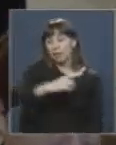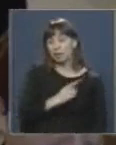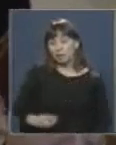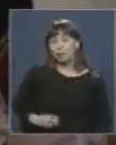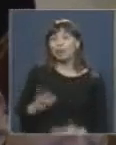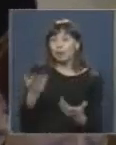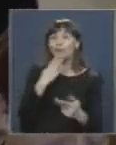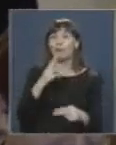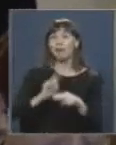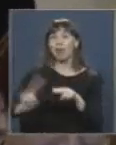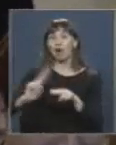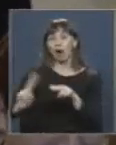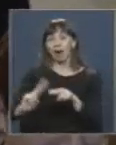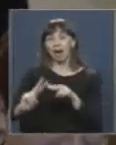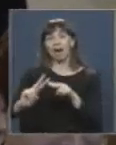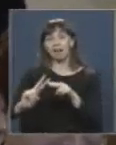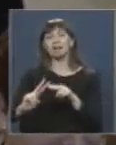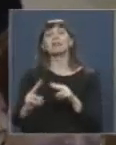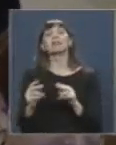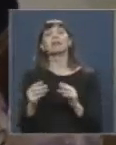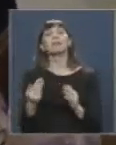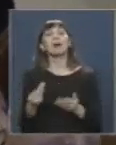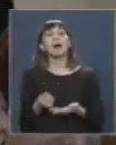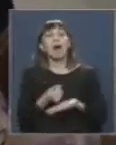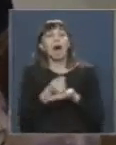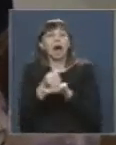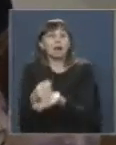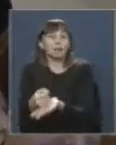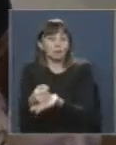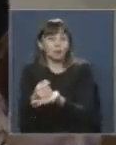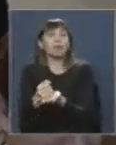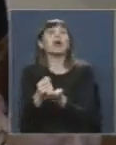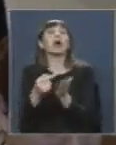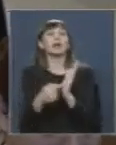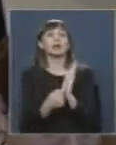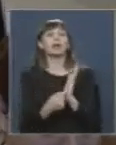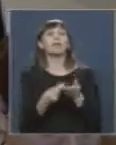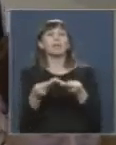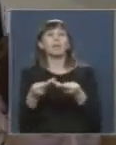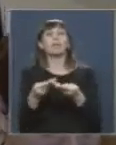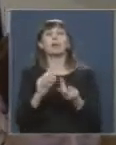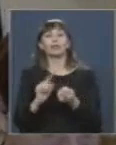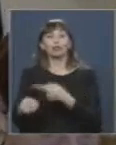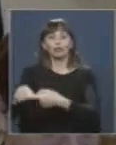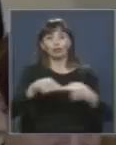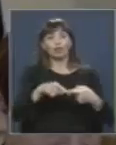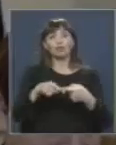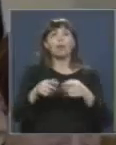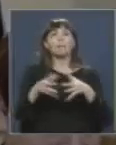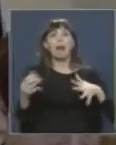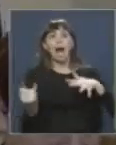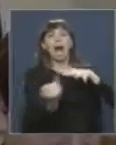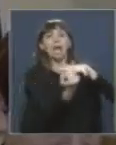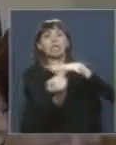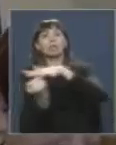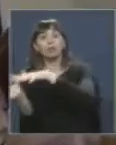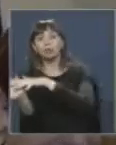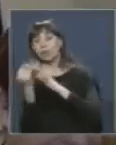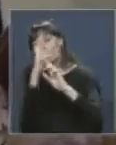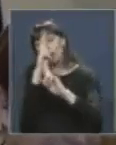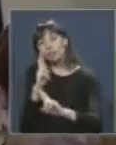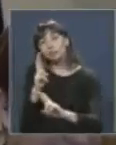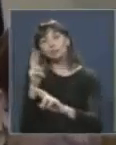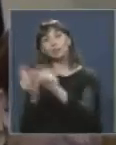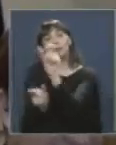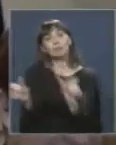también, de modo de colaborar con una propuesta más que busque construir una sociedad más inclusiva y respetuosa con nuestros